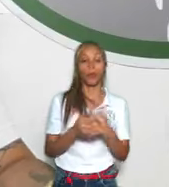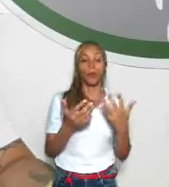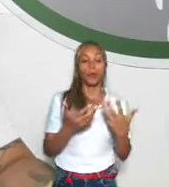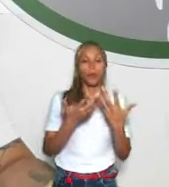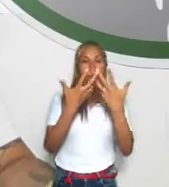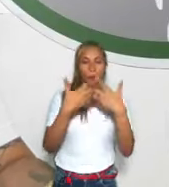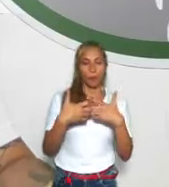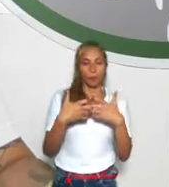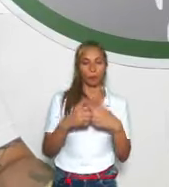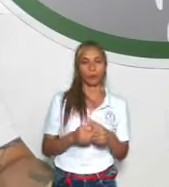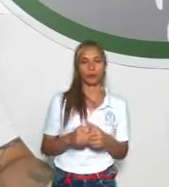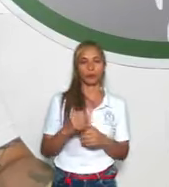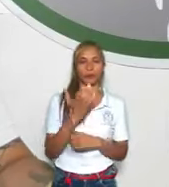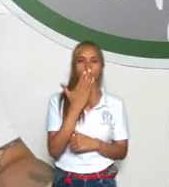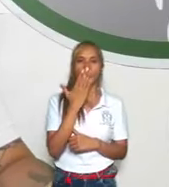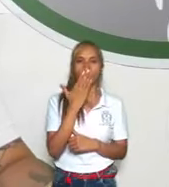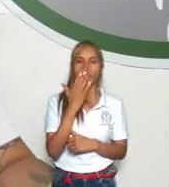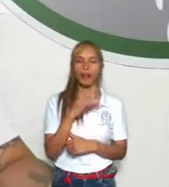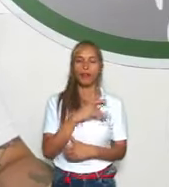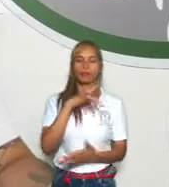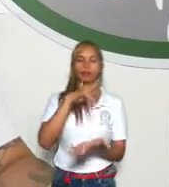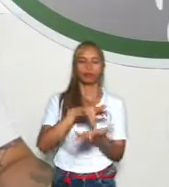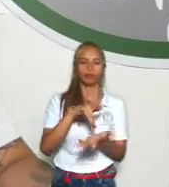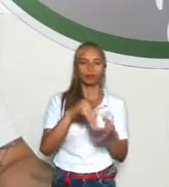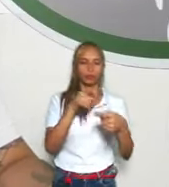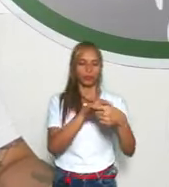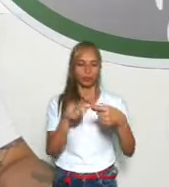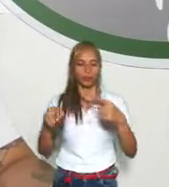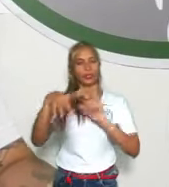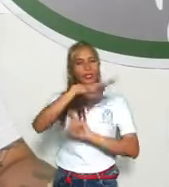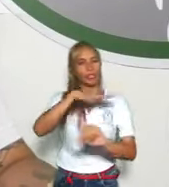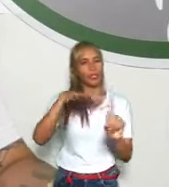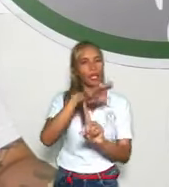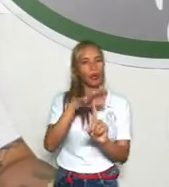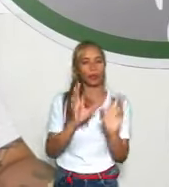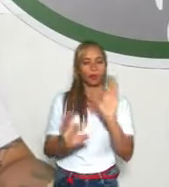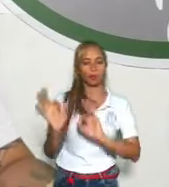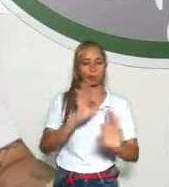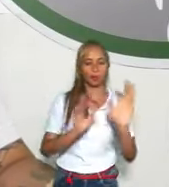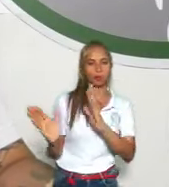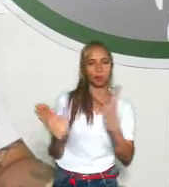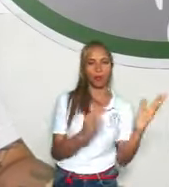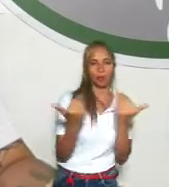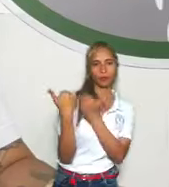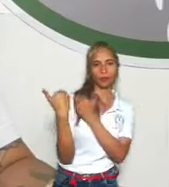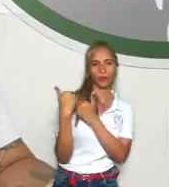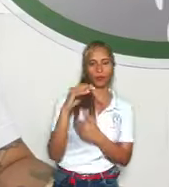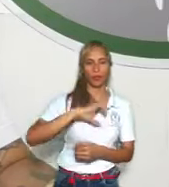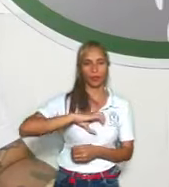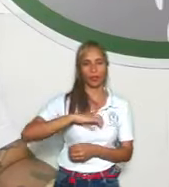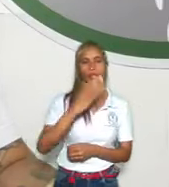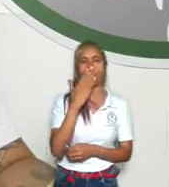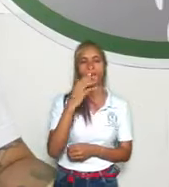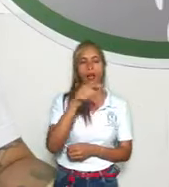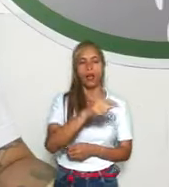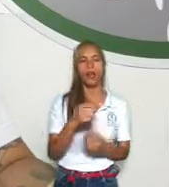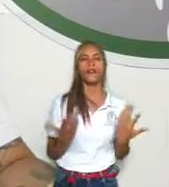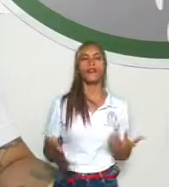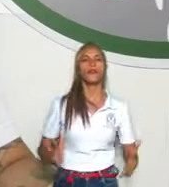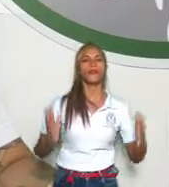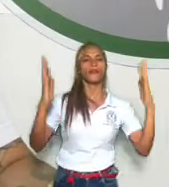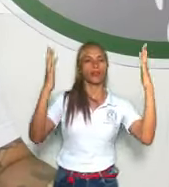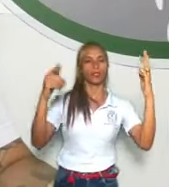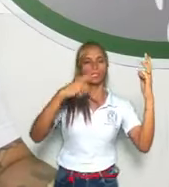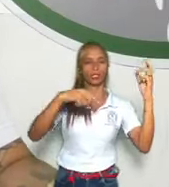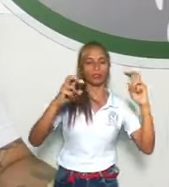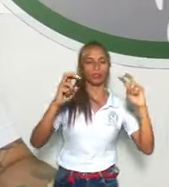Calarcá participó en la Semana Ambiental organizada por la Administración Municipal, espacio donde se realizó una feria con diferentes stands,